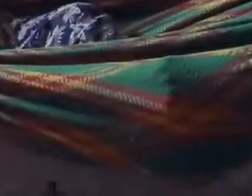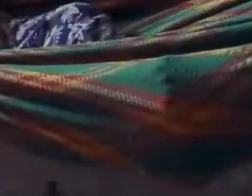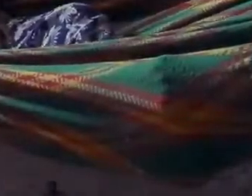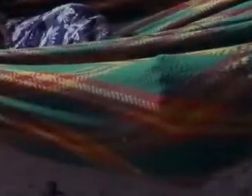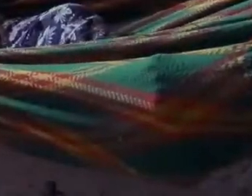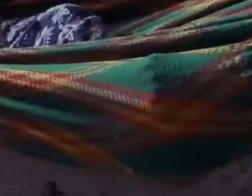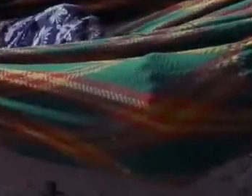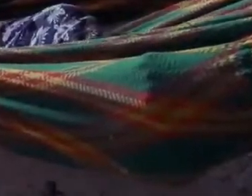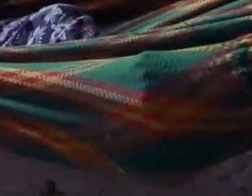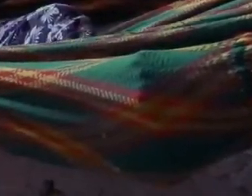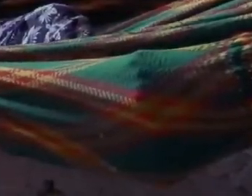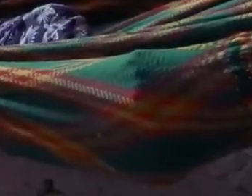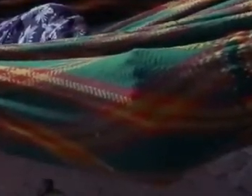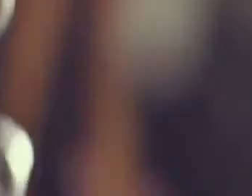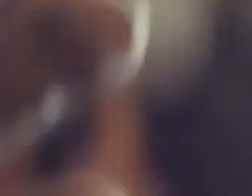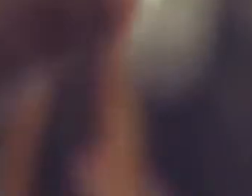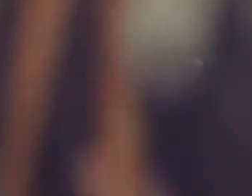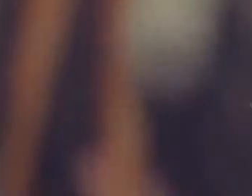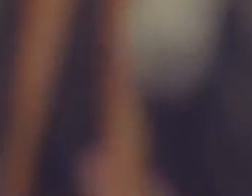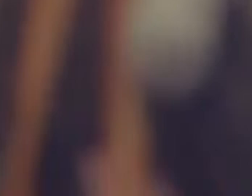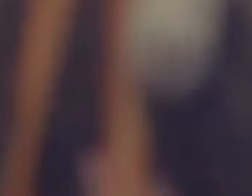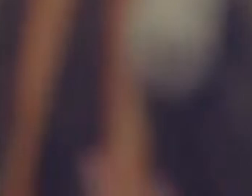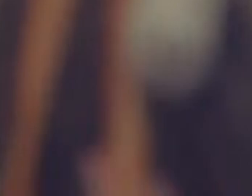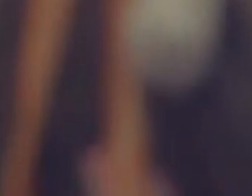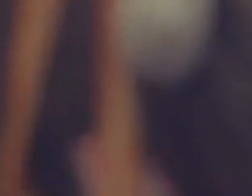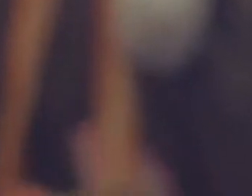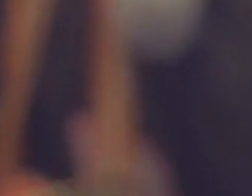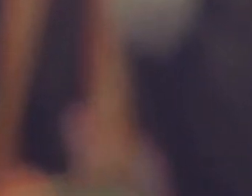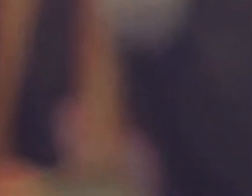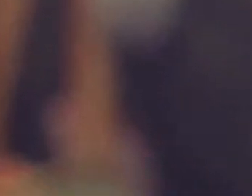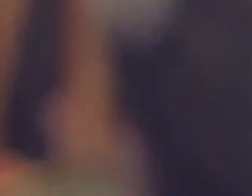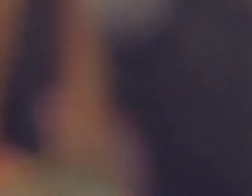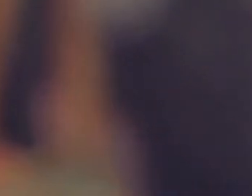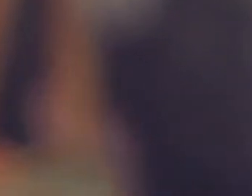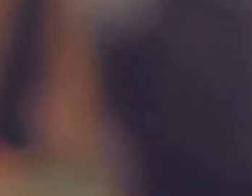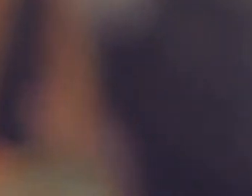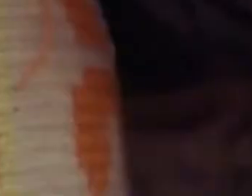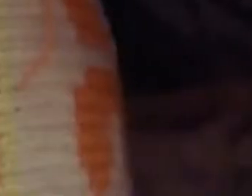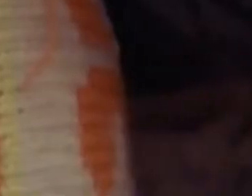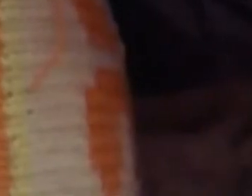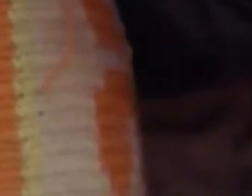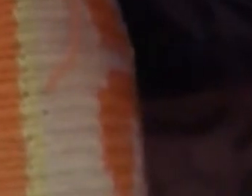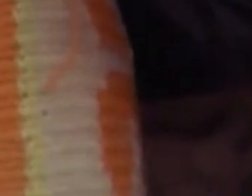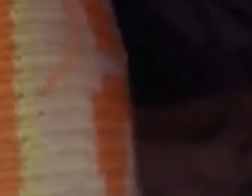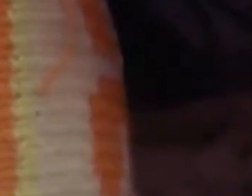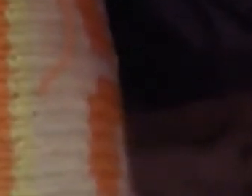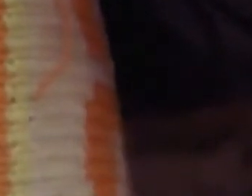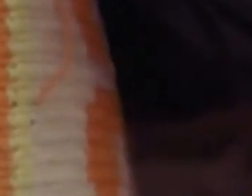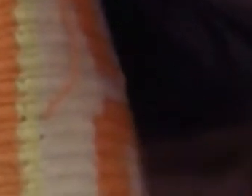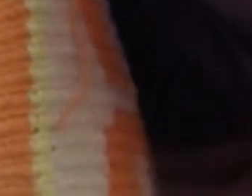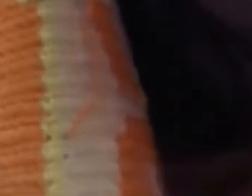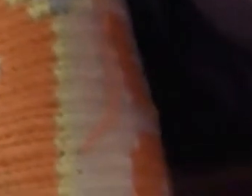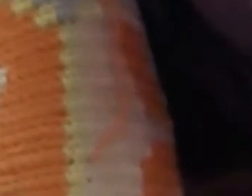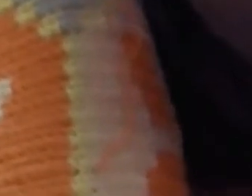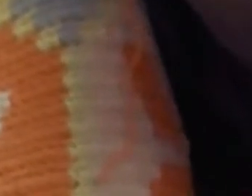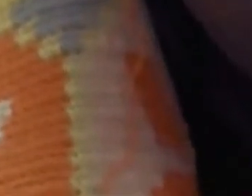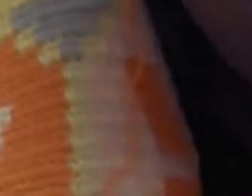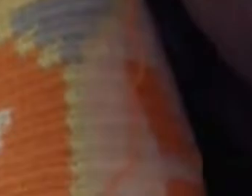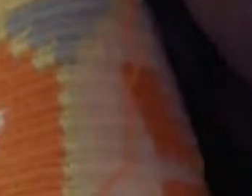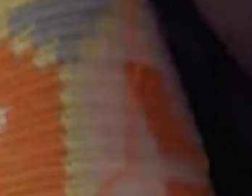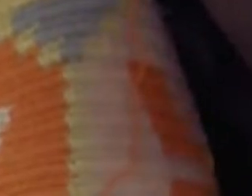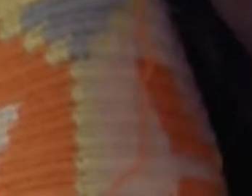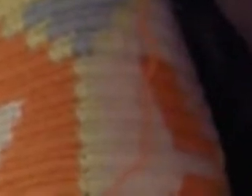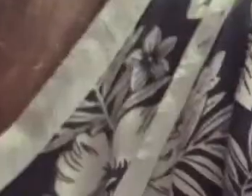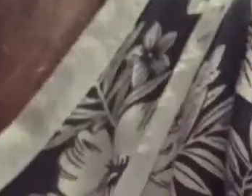Ellos no creen mucho, desconfían de la terapéutica occidental. Es por eso que siempre acuden a